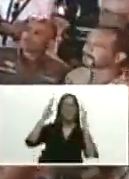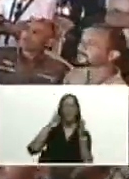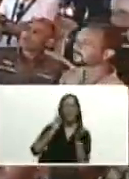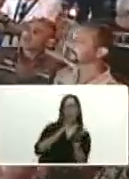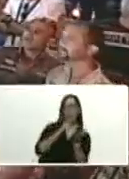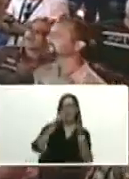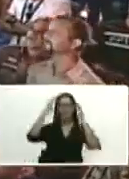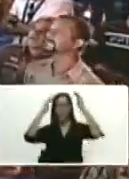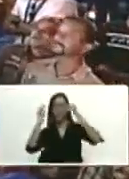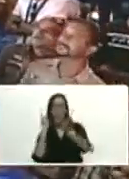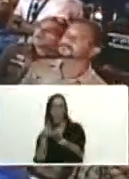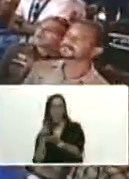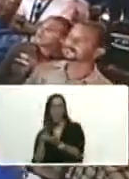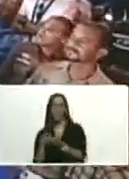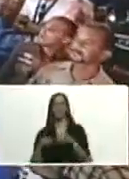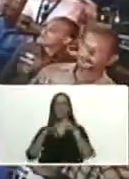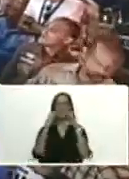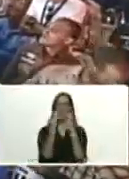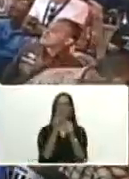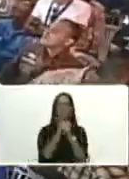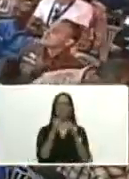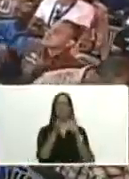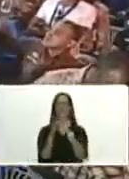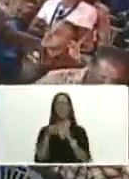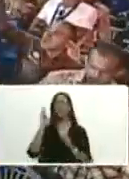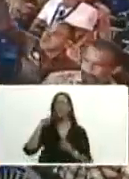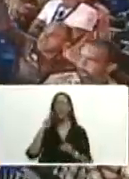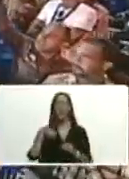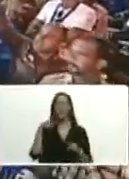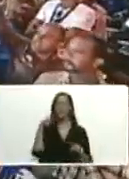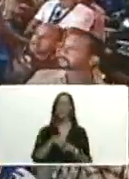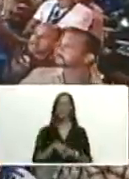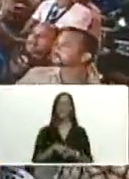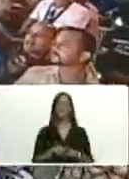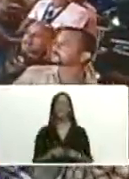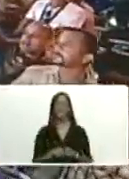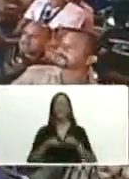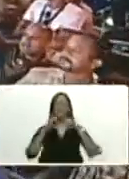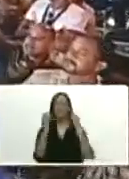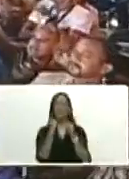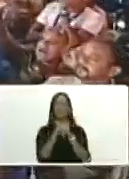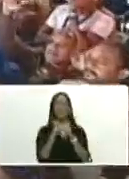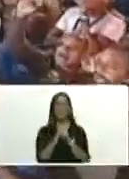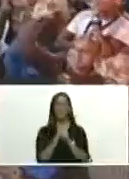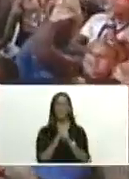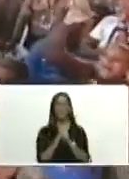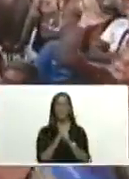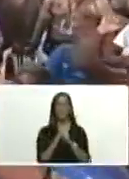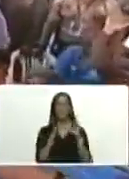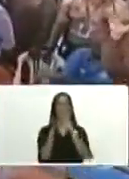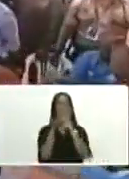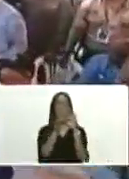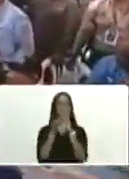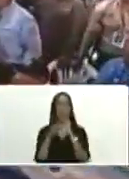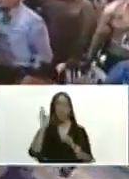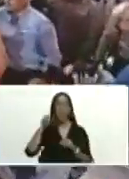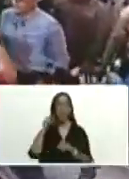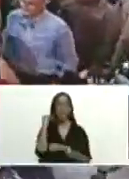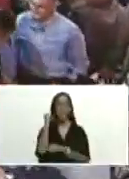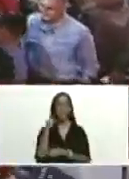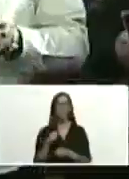clase Obrera unida jamás será clase Obrera unida jamás será